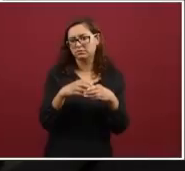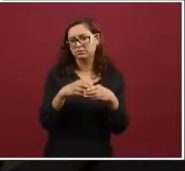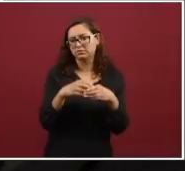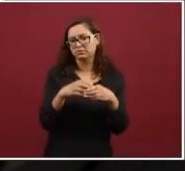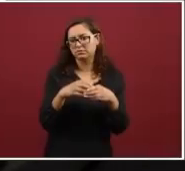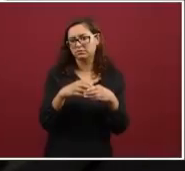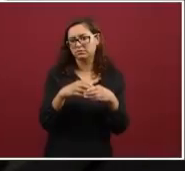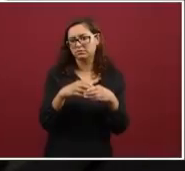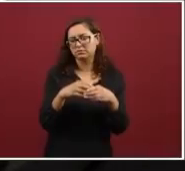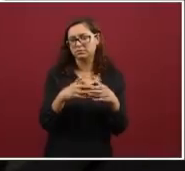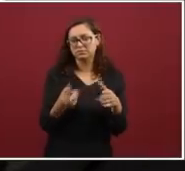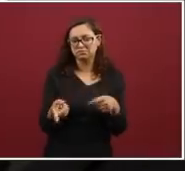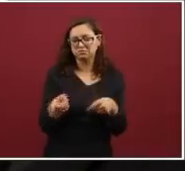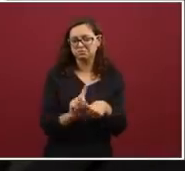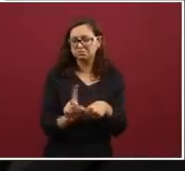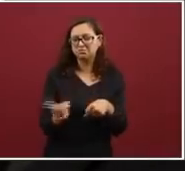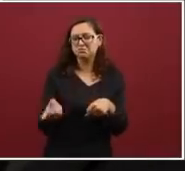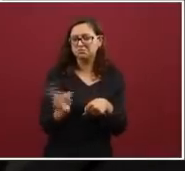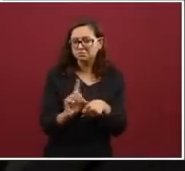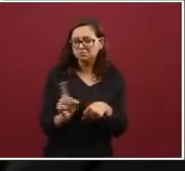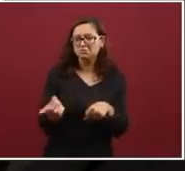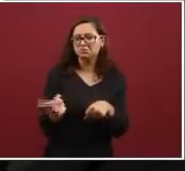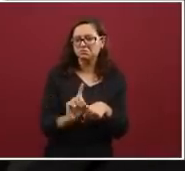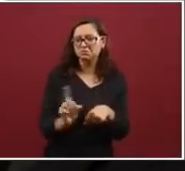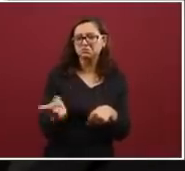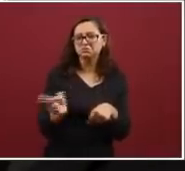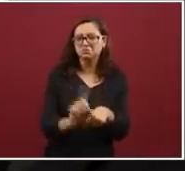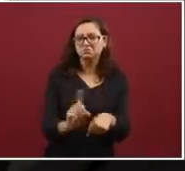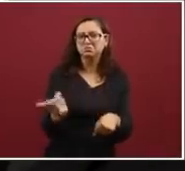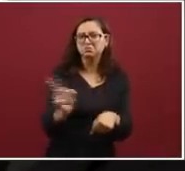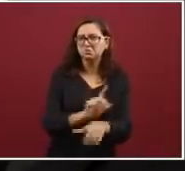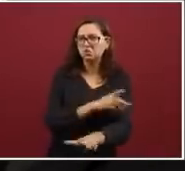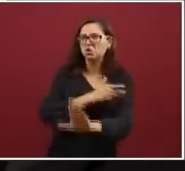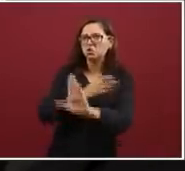constantemente, un día sí y el otro también, cuestionándonos.